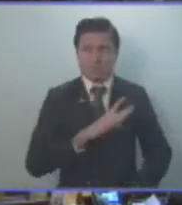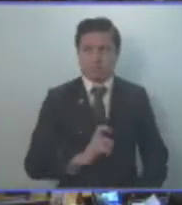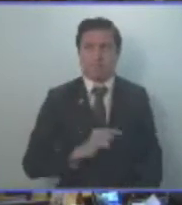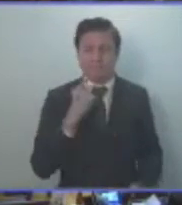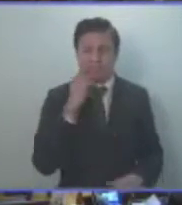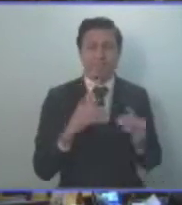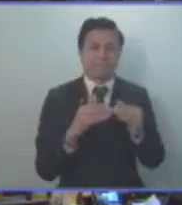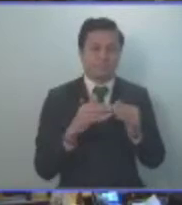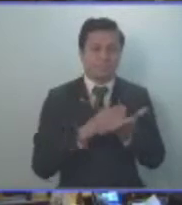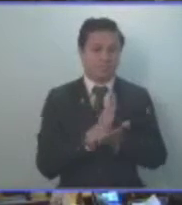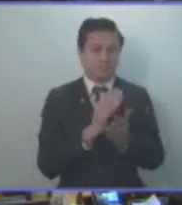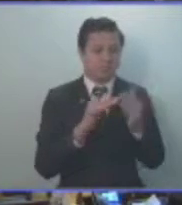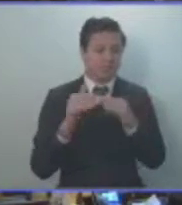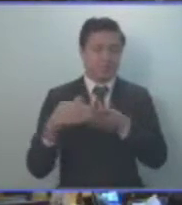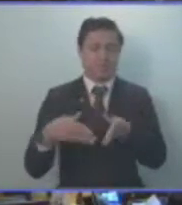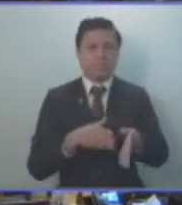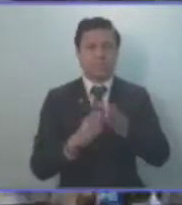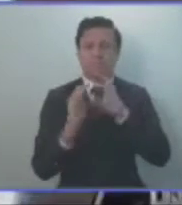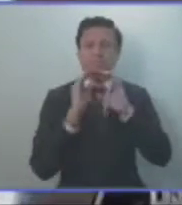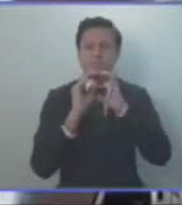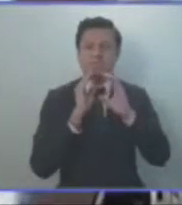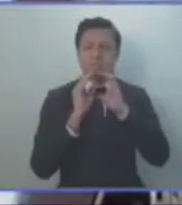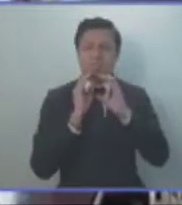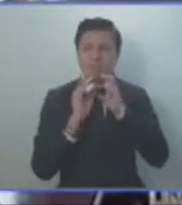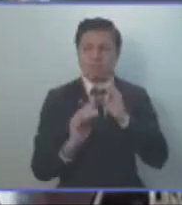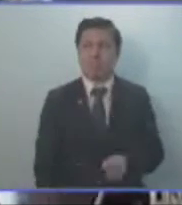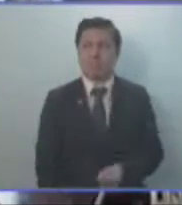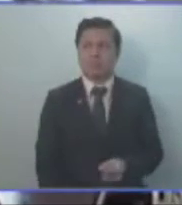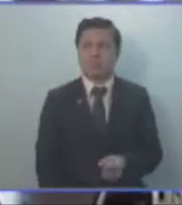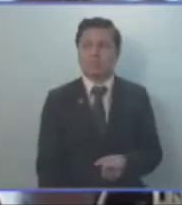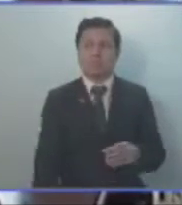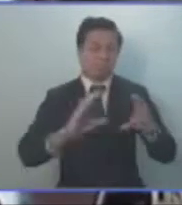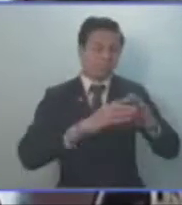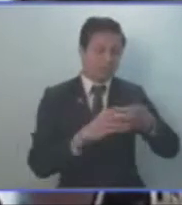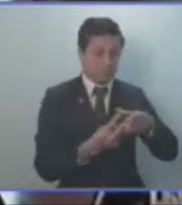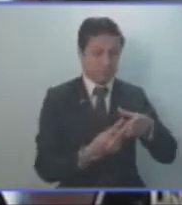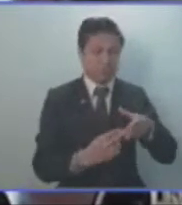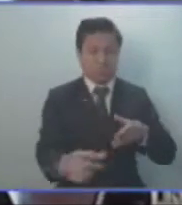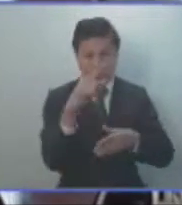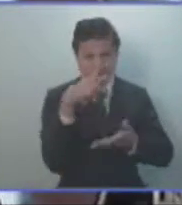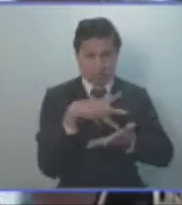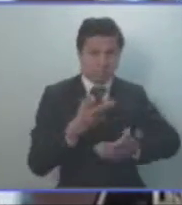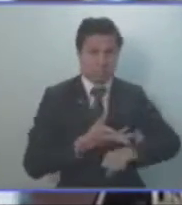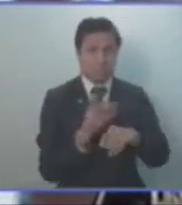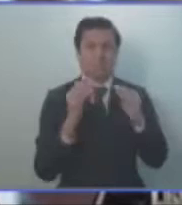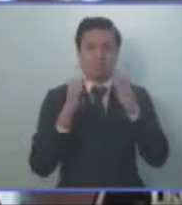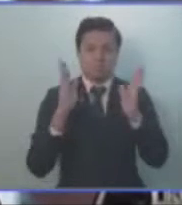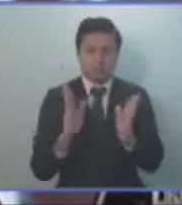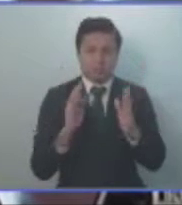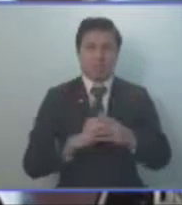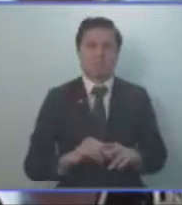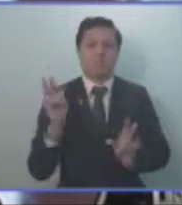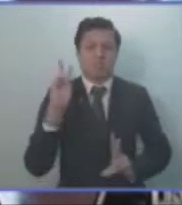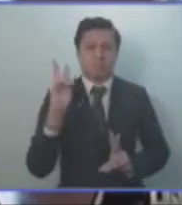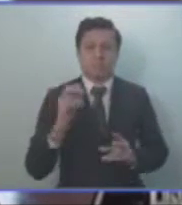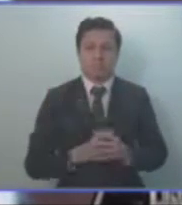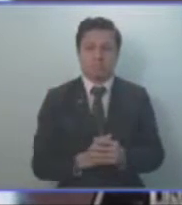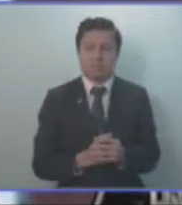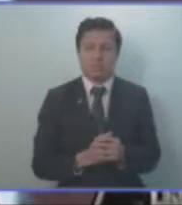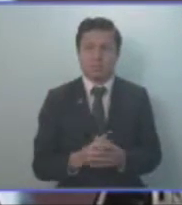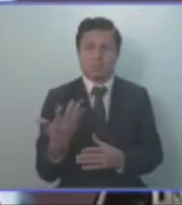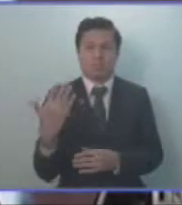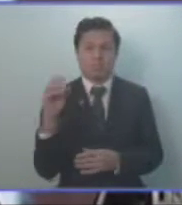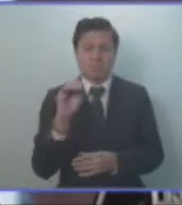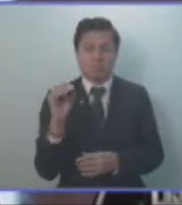a través de los diferentes medios de comunicación. Comisión de Obras Públicas, Transporte y Vivienda, San Salvador,